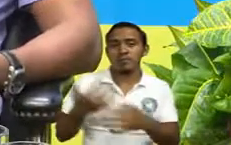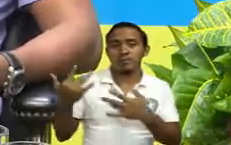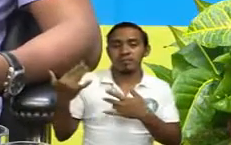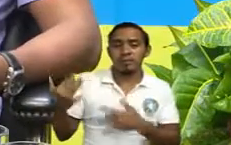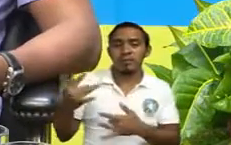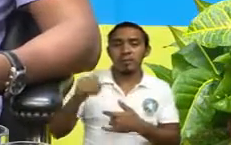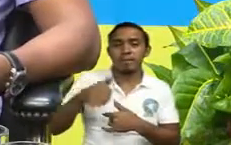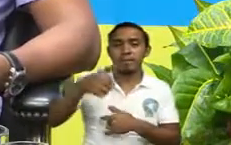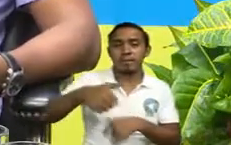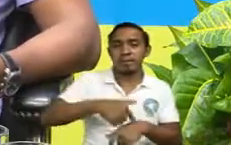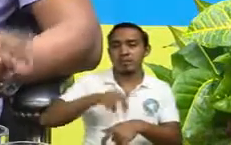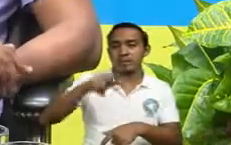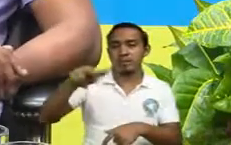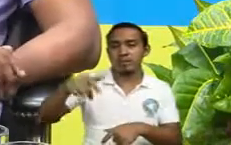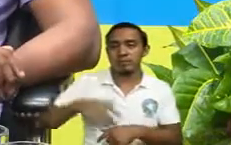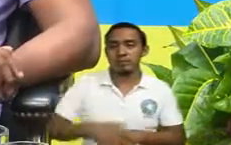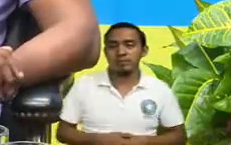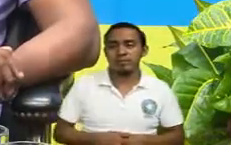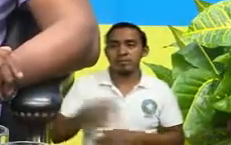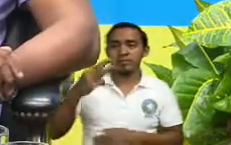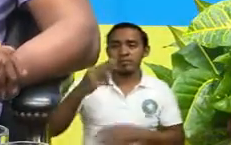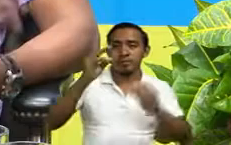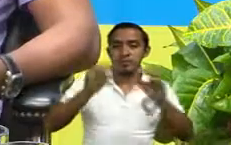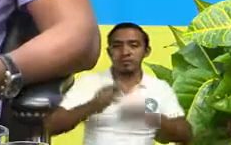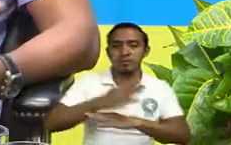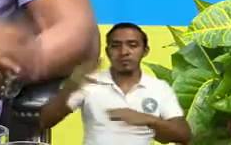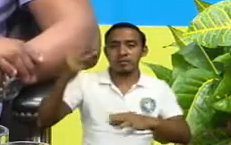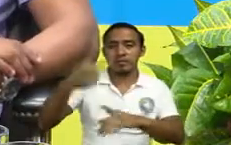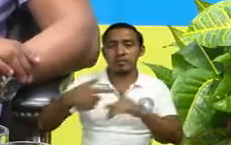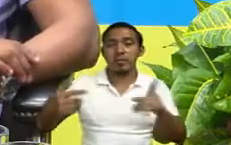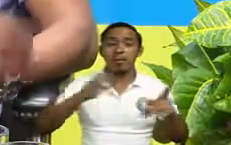esperamos el día de mañana a esta misma hora, 3 de la tarde a 3 y